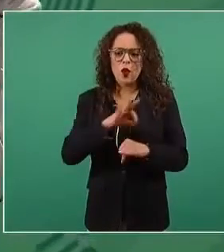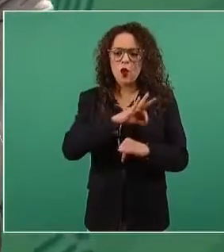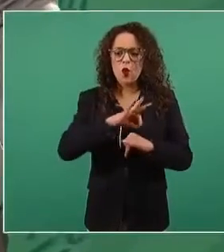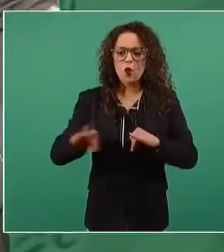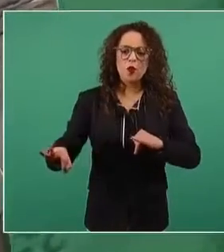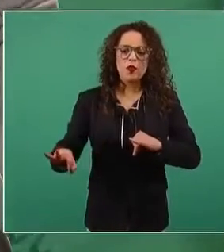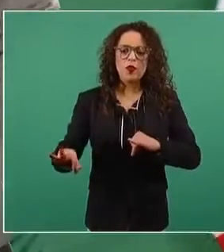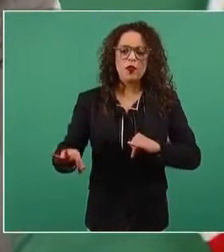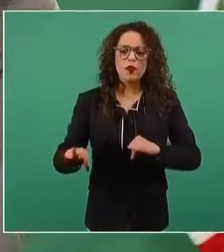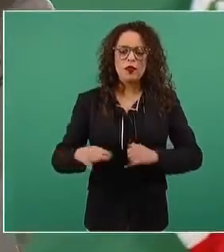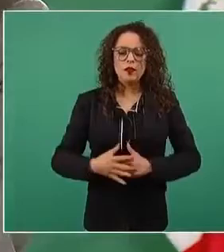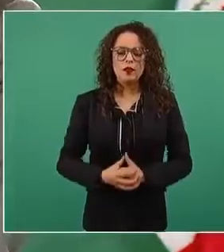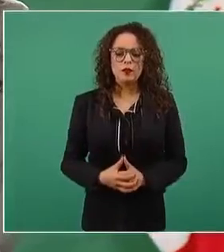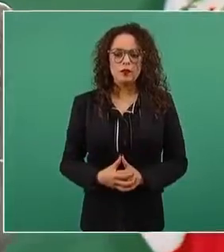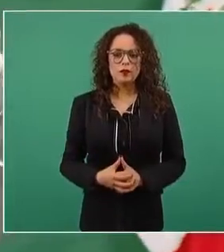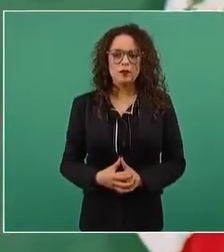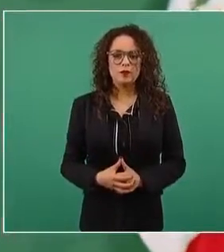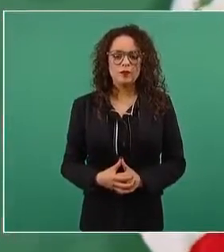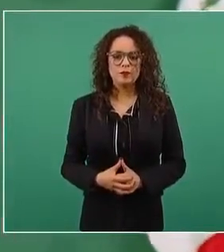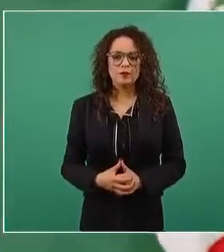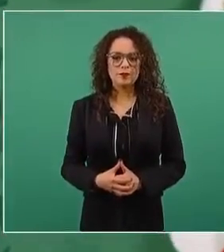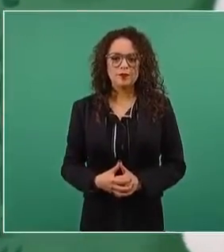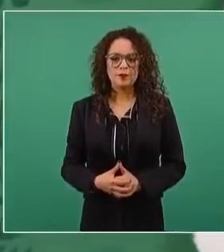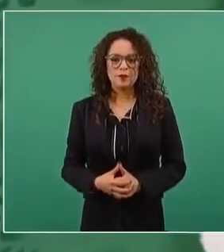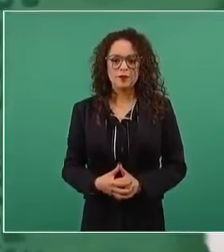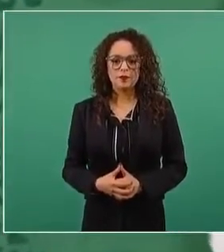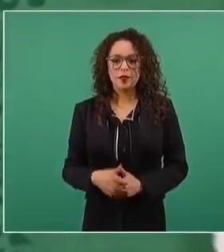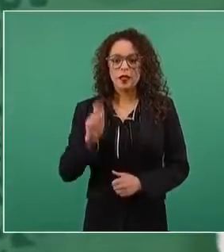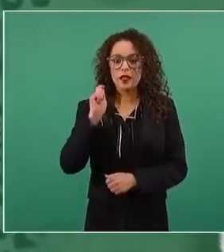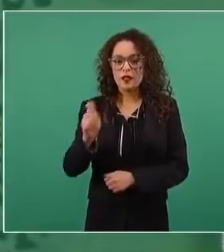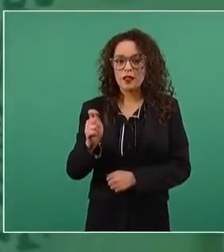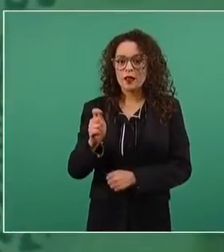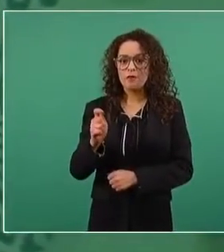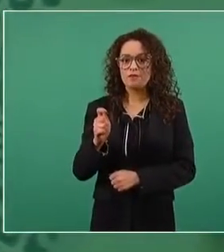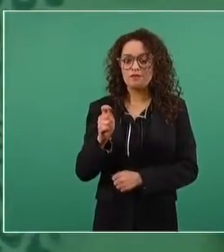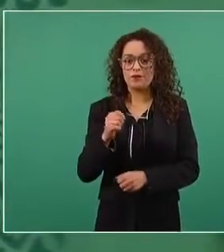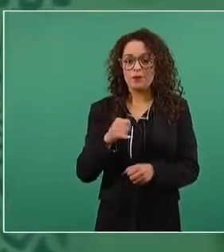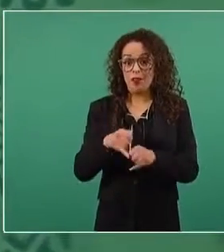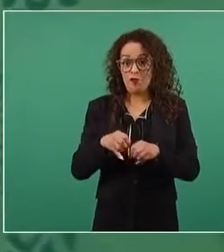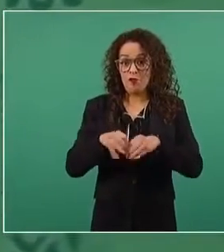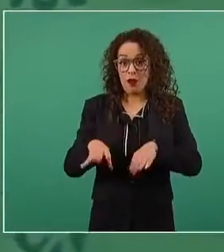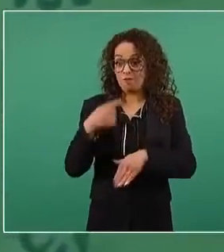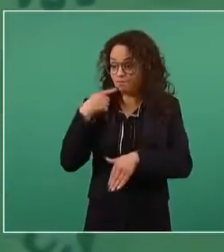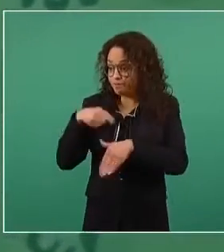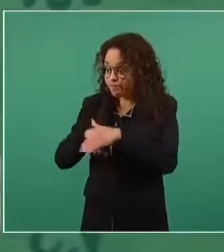el que filtraba, el que conspiraba,